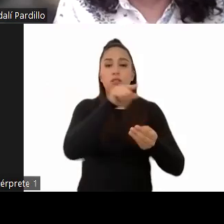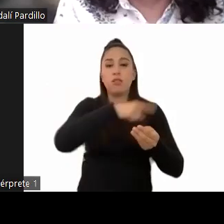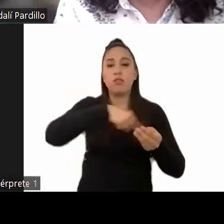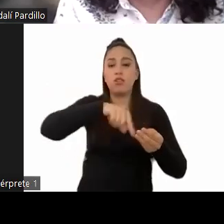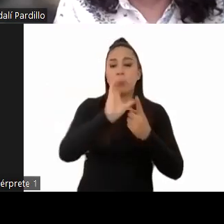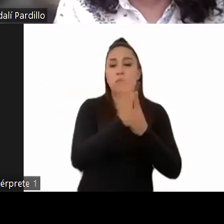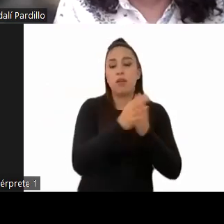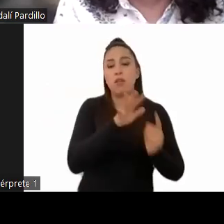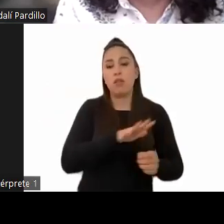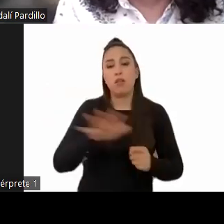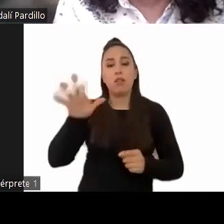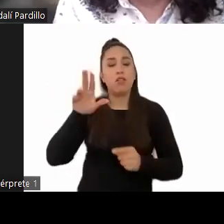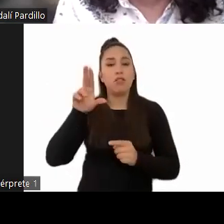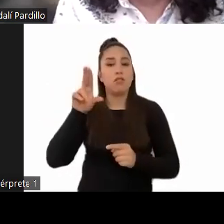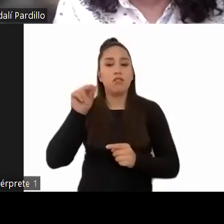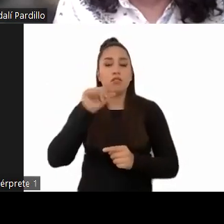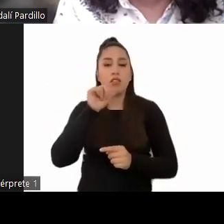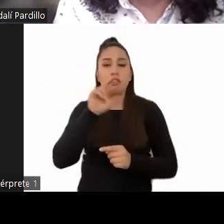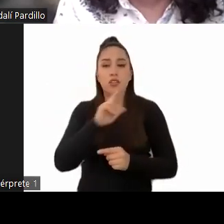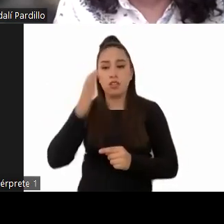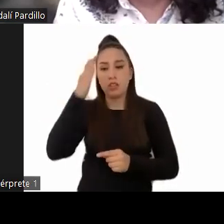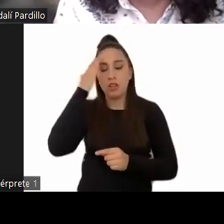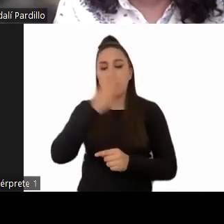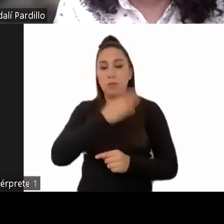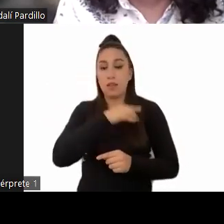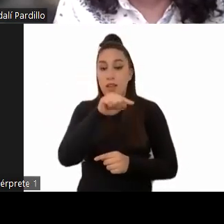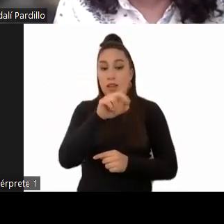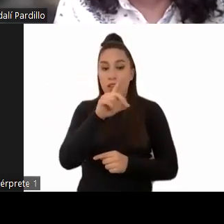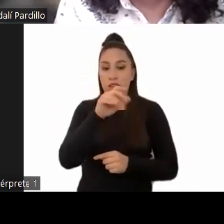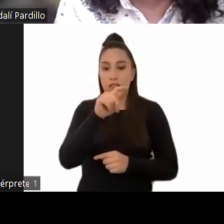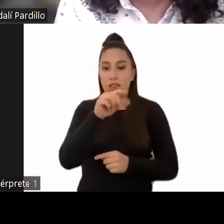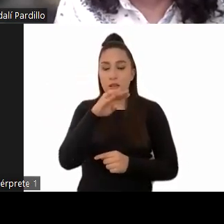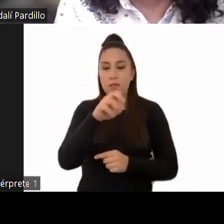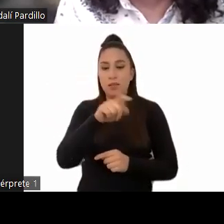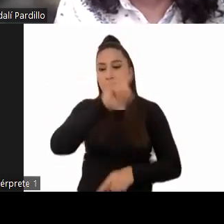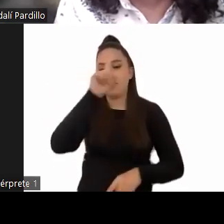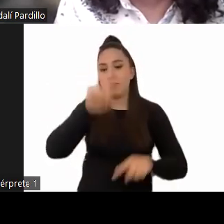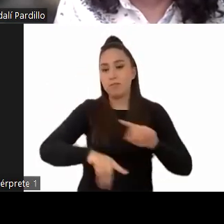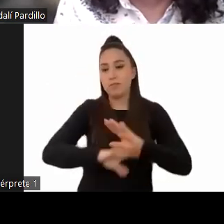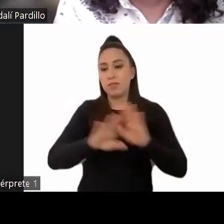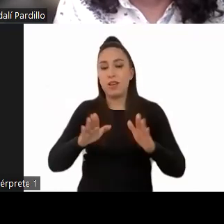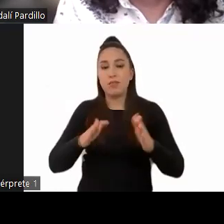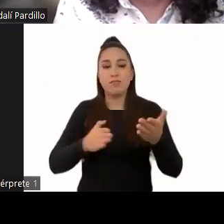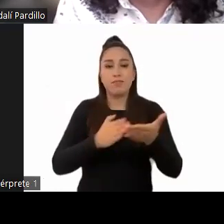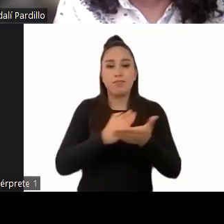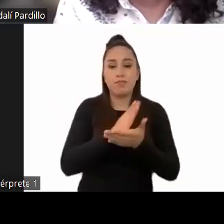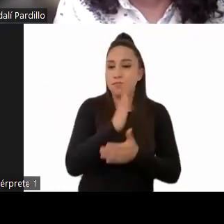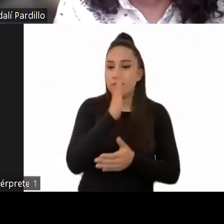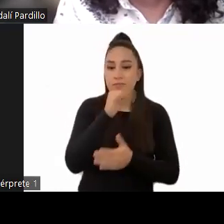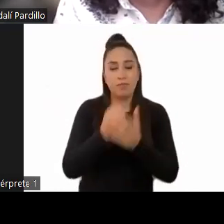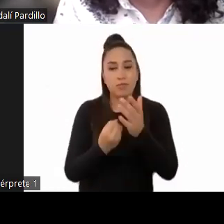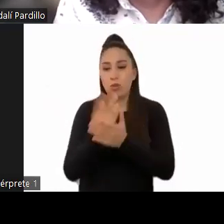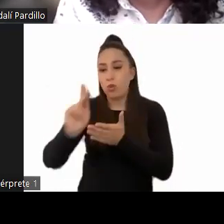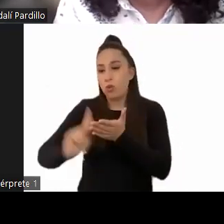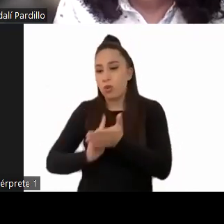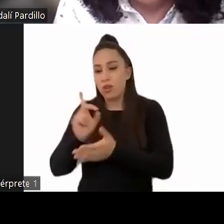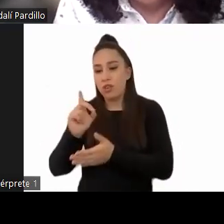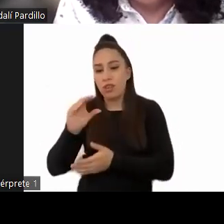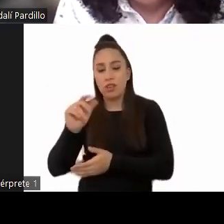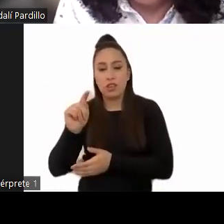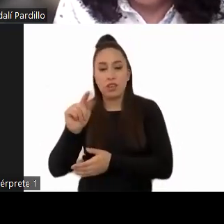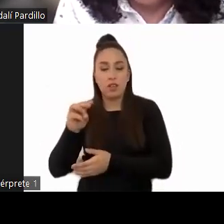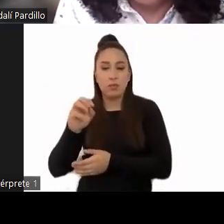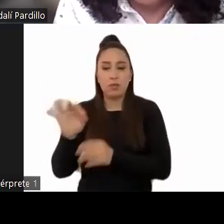Pleno, por lo que al retirarse el dictamen, hoy no hay posibilidad de realizar un nuevo dictamen de conformidad con